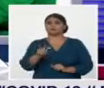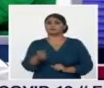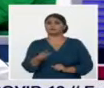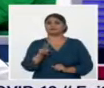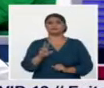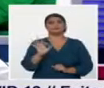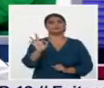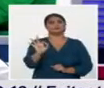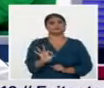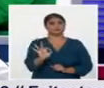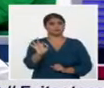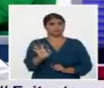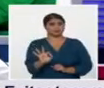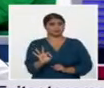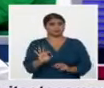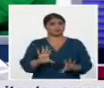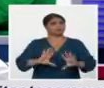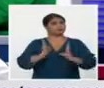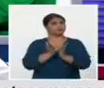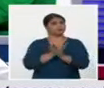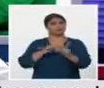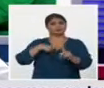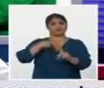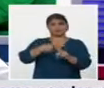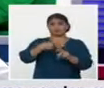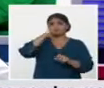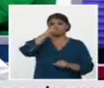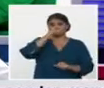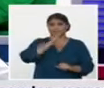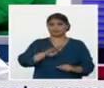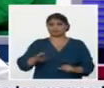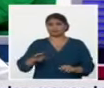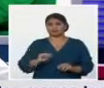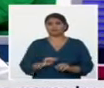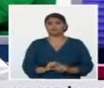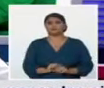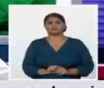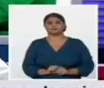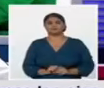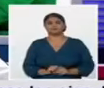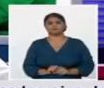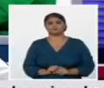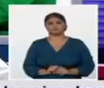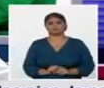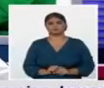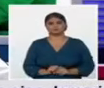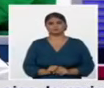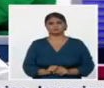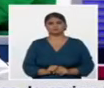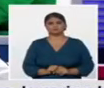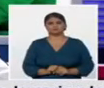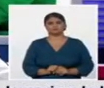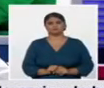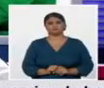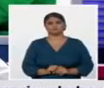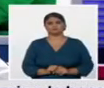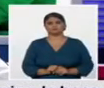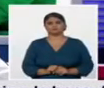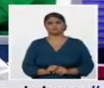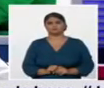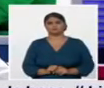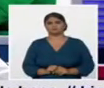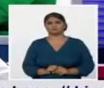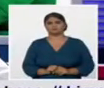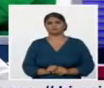95,2% de todos los casos en edades pediátricas que han tenido COVID-19, y